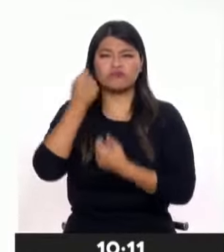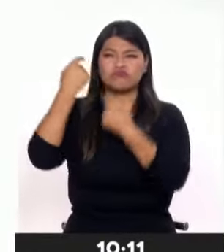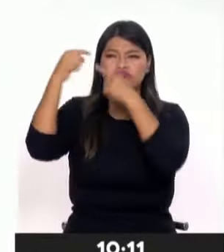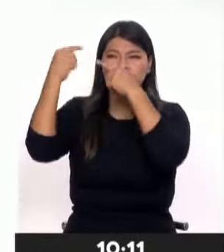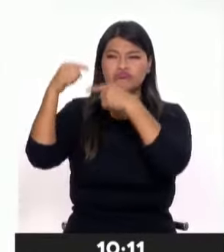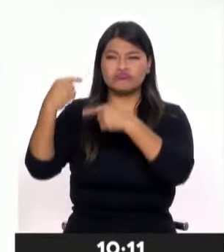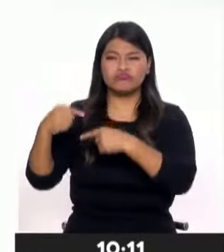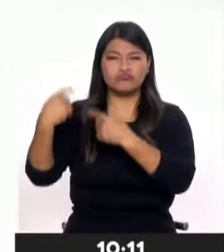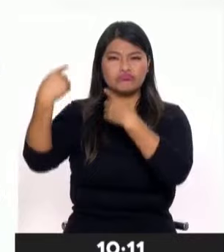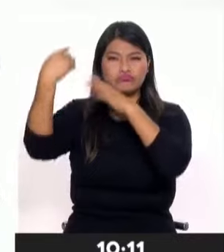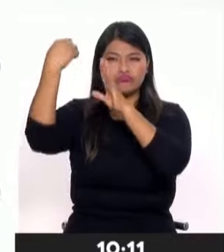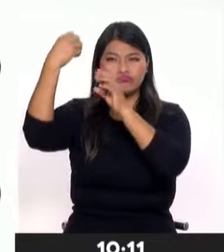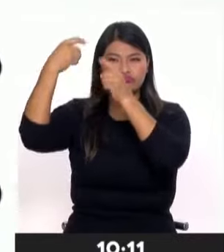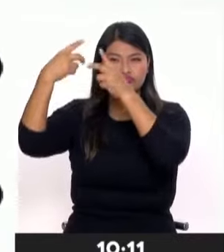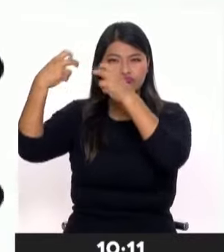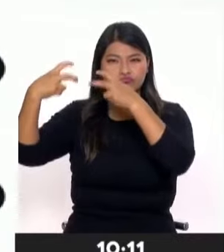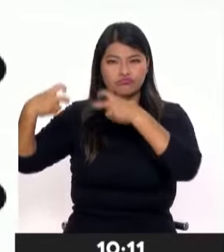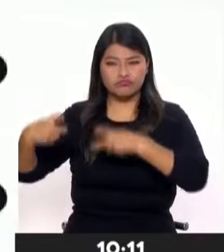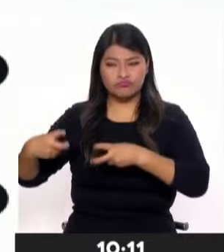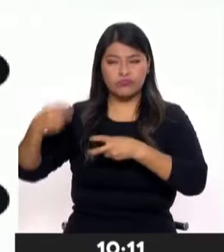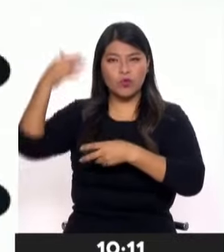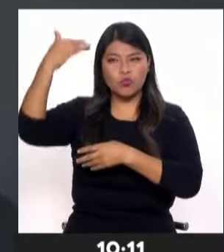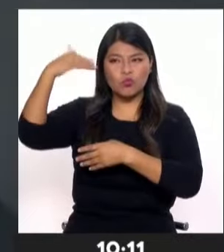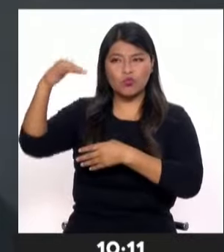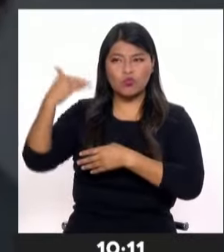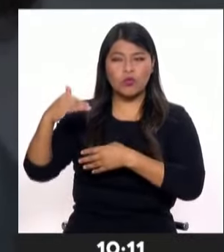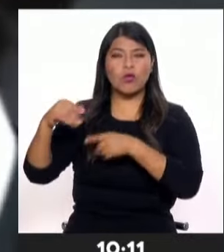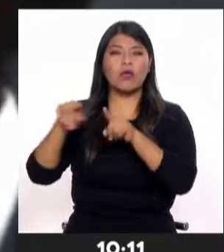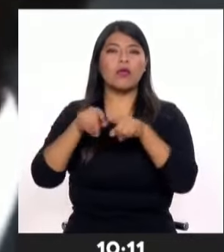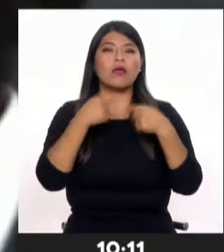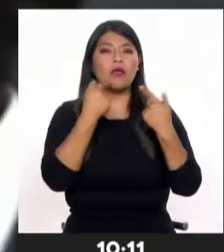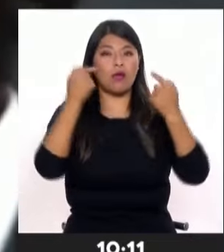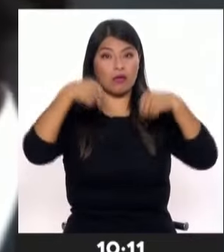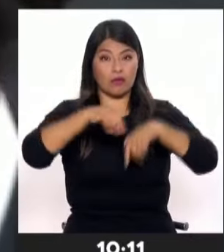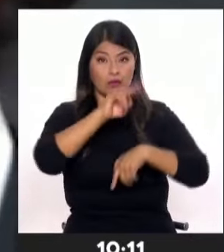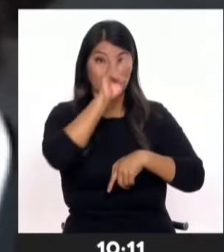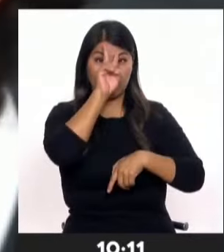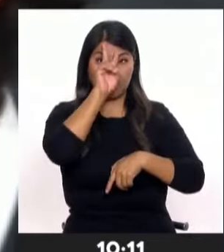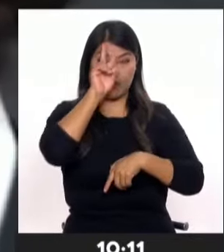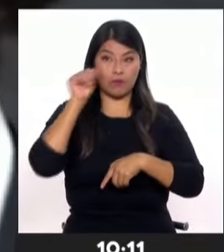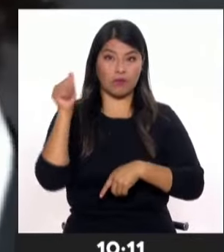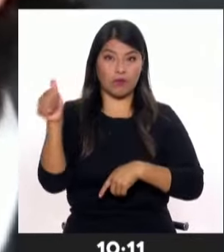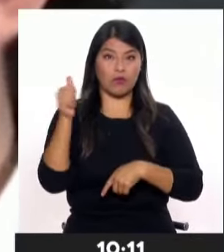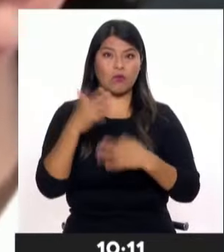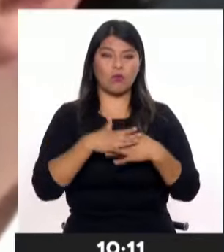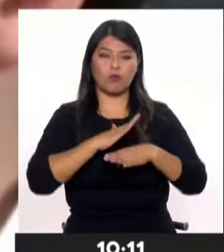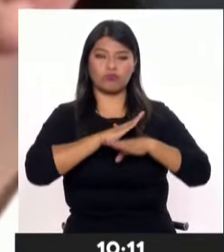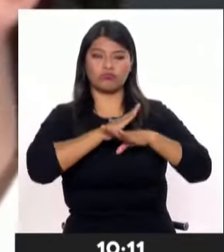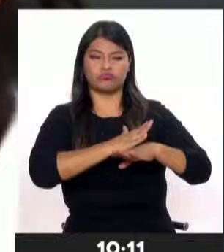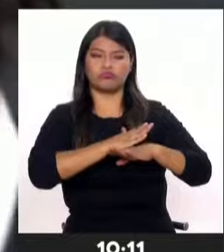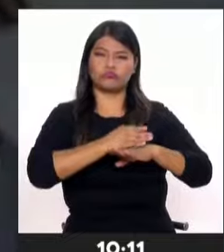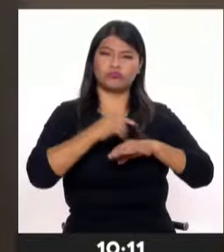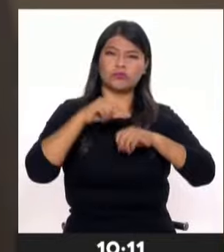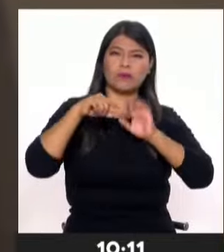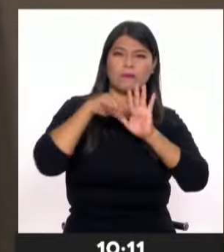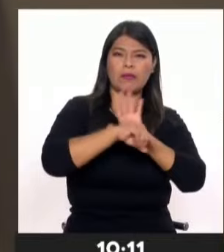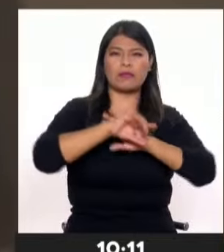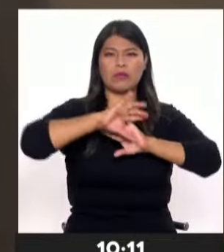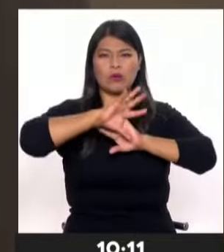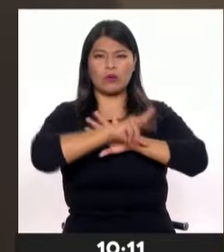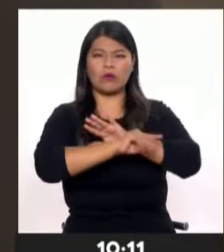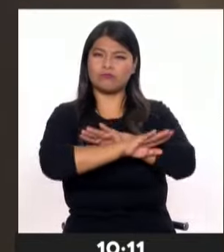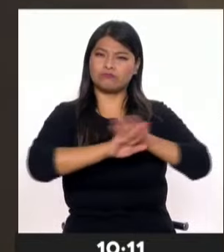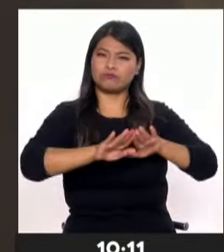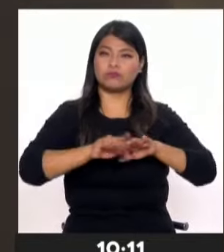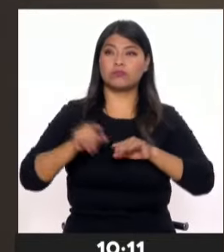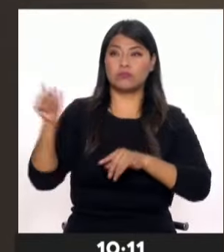formulara una encuesta en su cuenta personal sobre la situación de nuestro país en su lucha contra la criminalidad. Plan